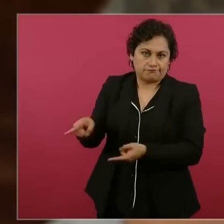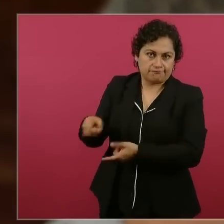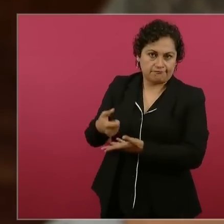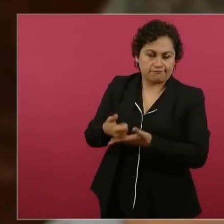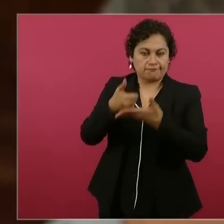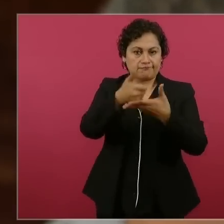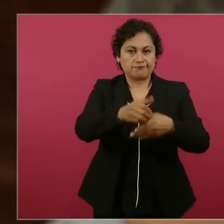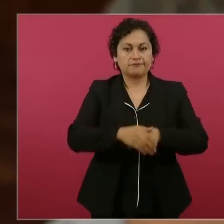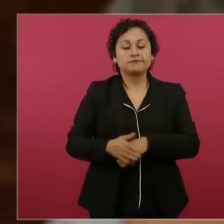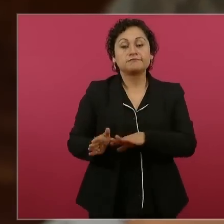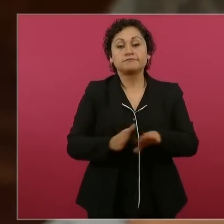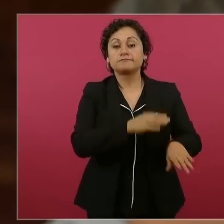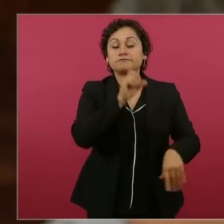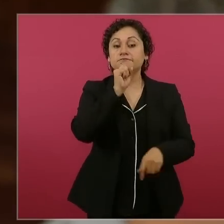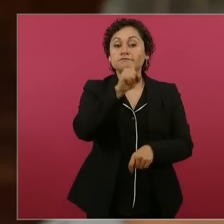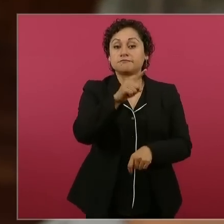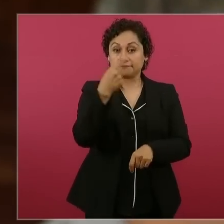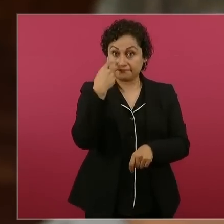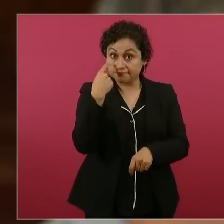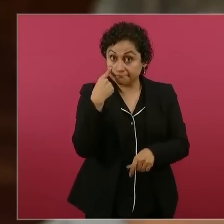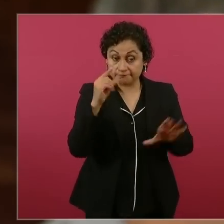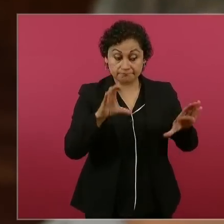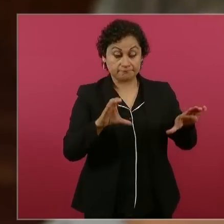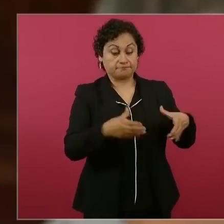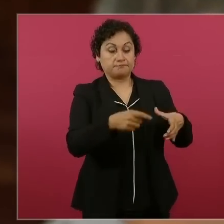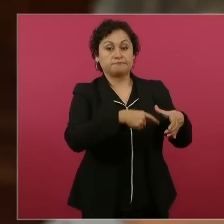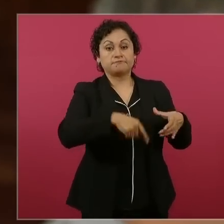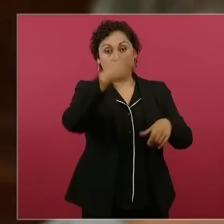esta dirección de la Secretaría de Salud,